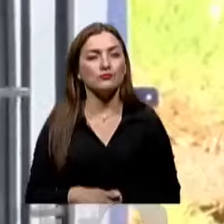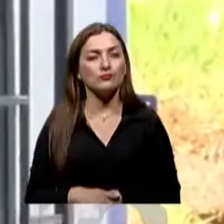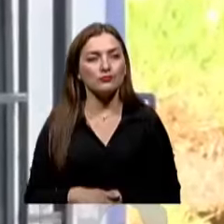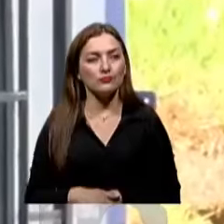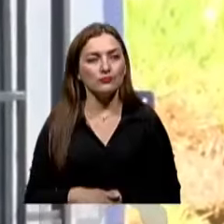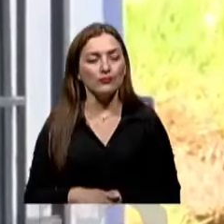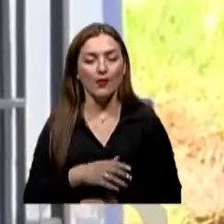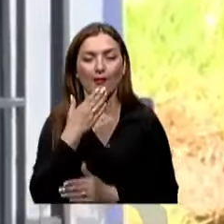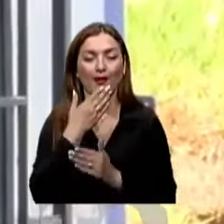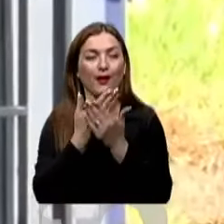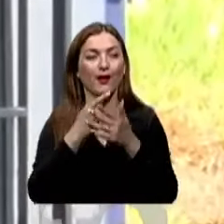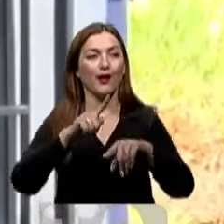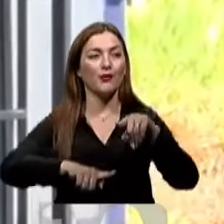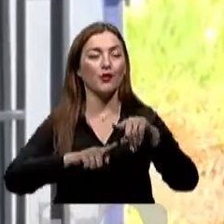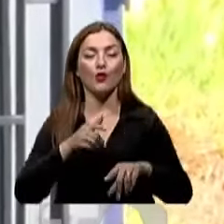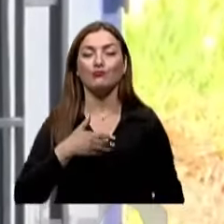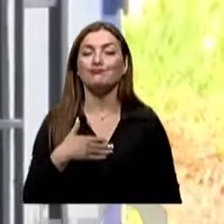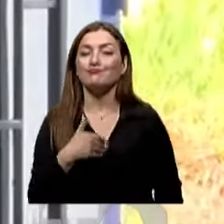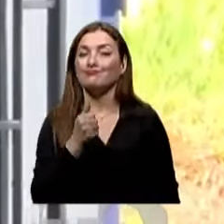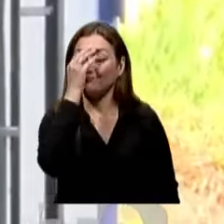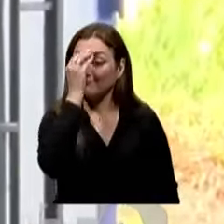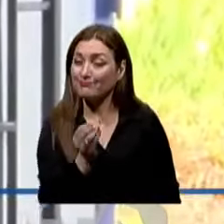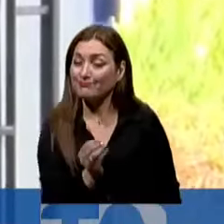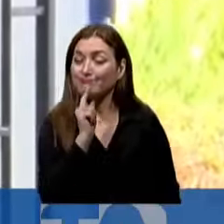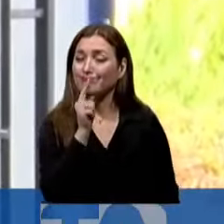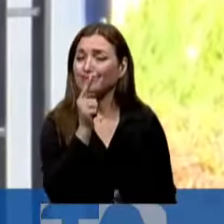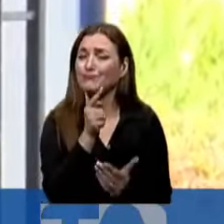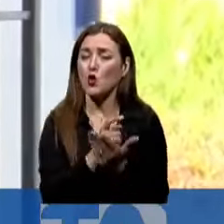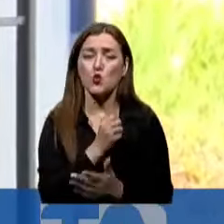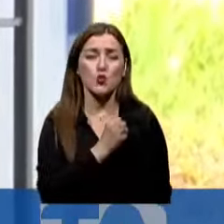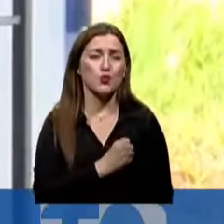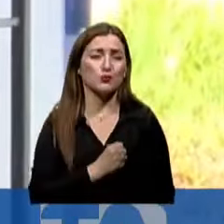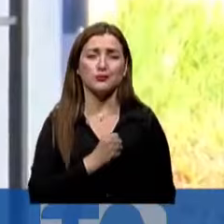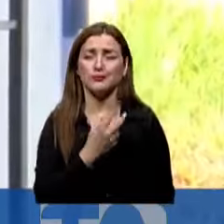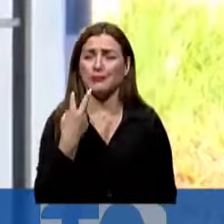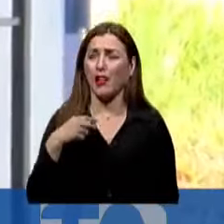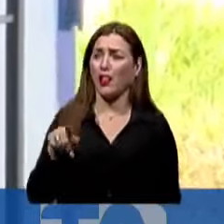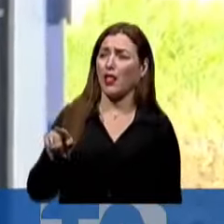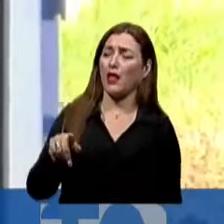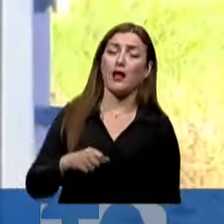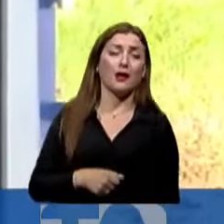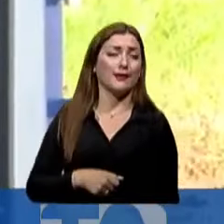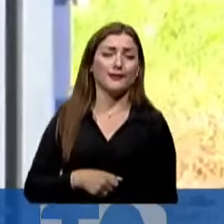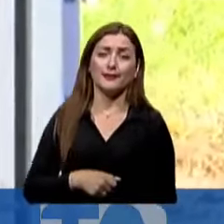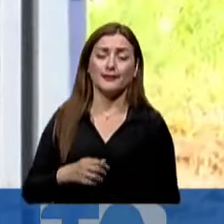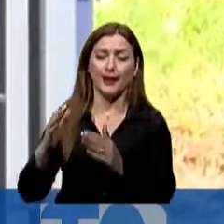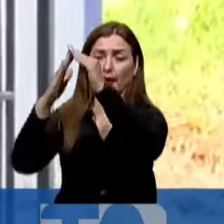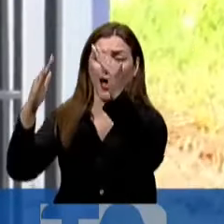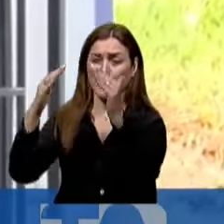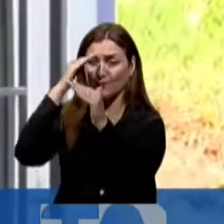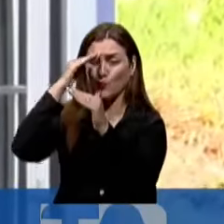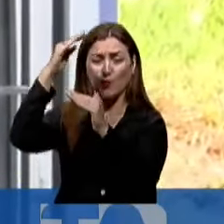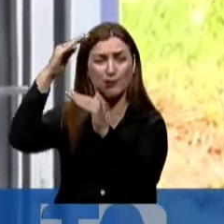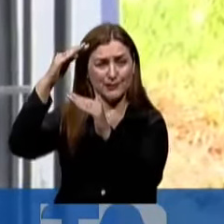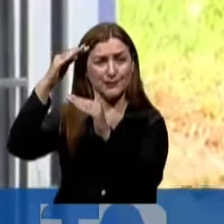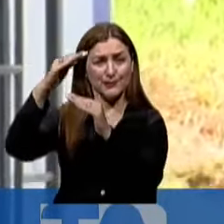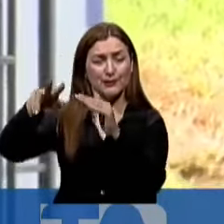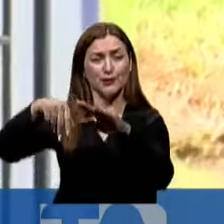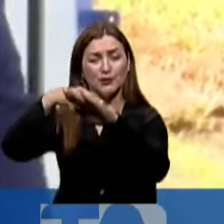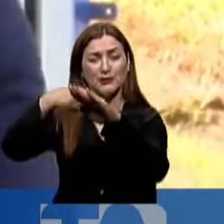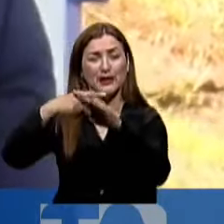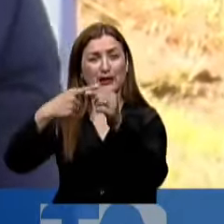Gracias Andre Gabi amigos qué tal Buenos días Sí es lamentable ver en en qué condiciones se encuentran la mayoría de unidades policiales de acá